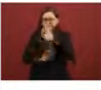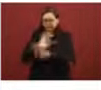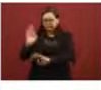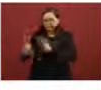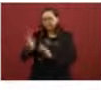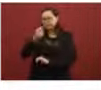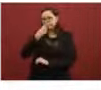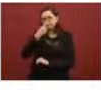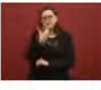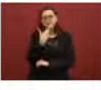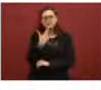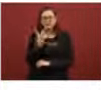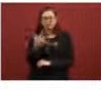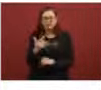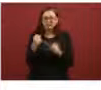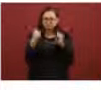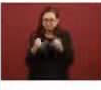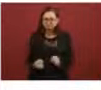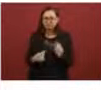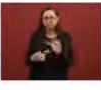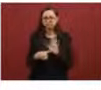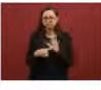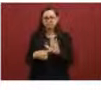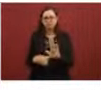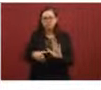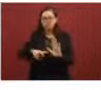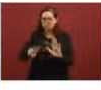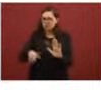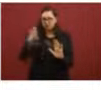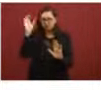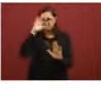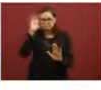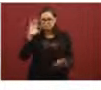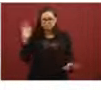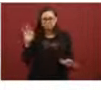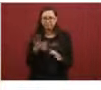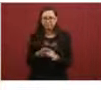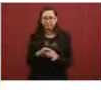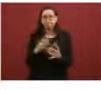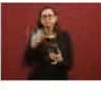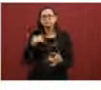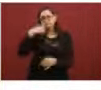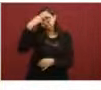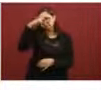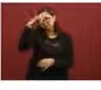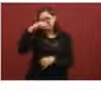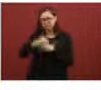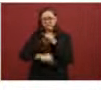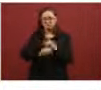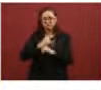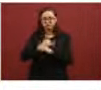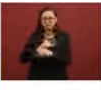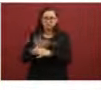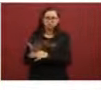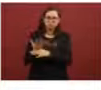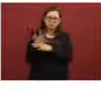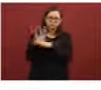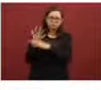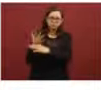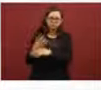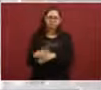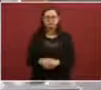más efectivos, seguros, basados en evidencia científica y experiencias internacionales. Siendo